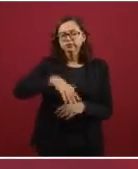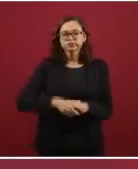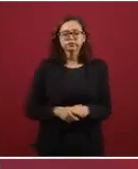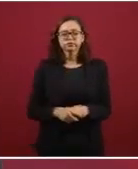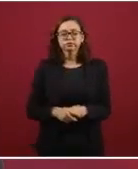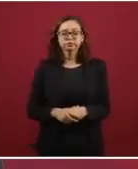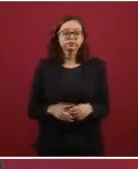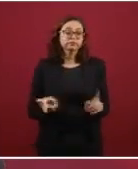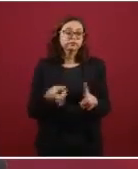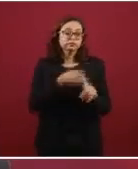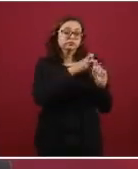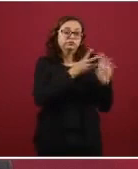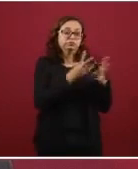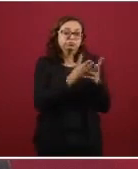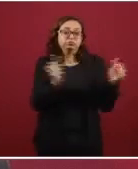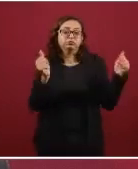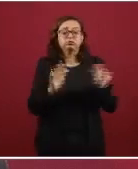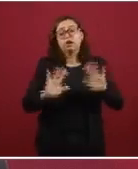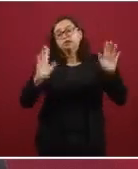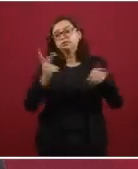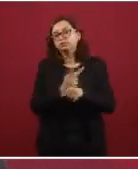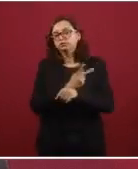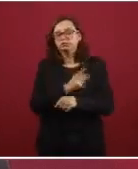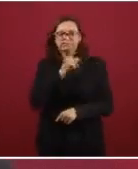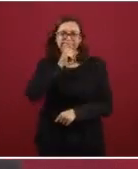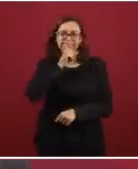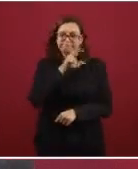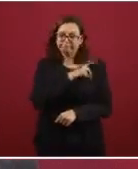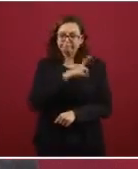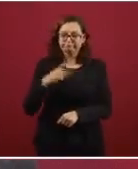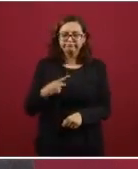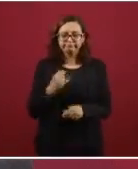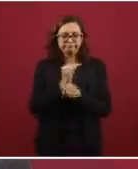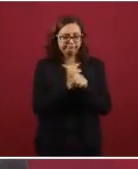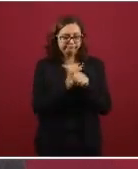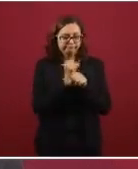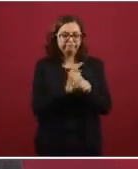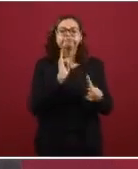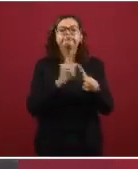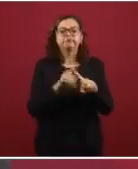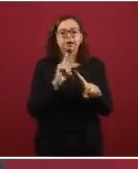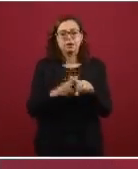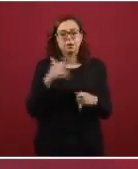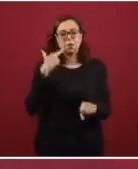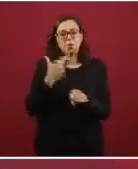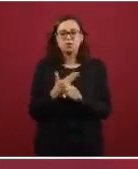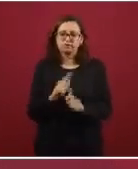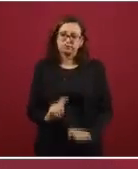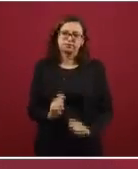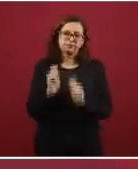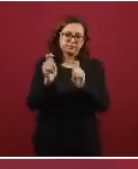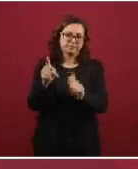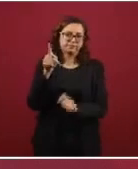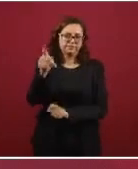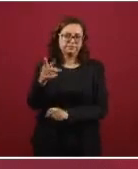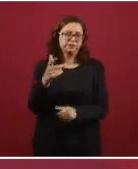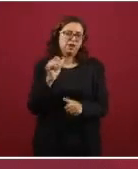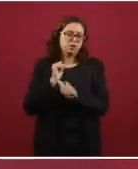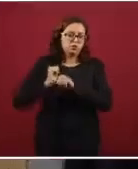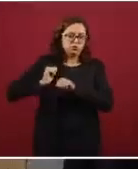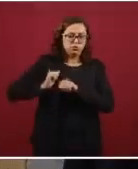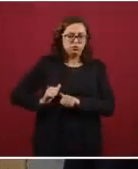así. Tenemos que investigar qué hay detrás de esto. ¿Quién? Las autoridades correspondientes, los que tienen las potestades, las facultades. Y yo con mucho